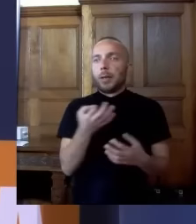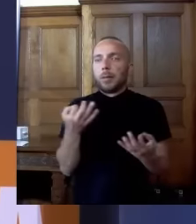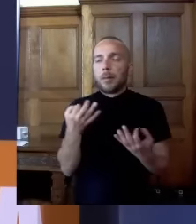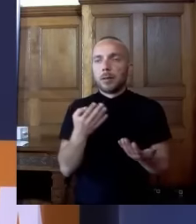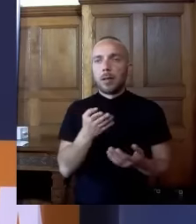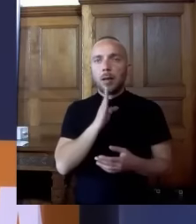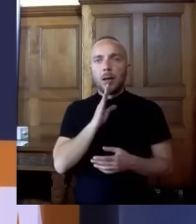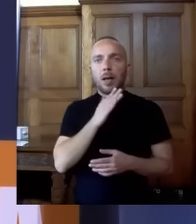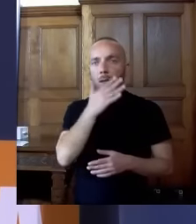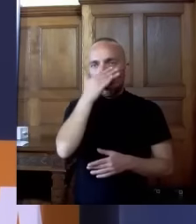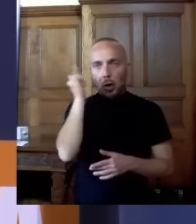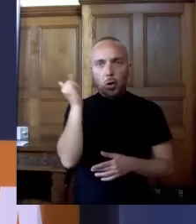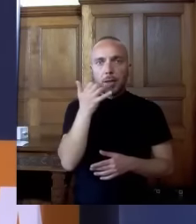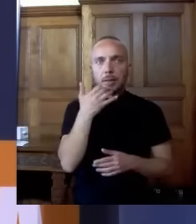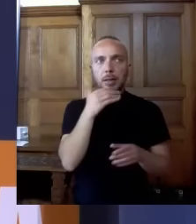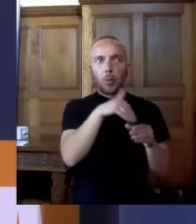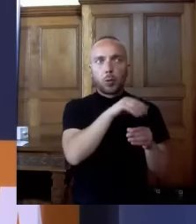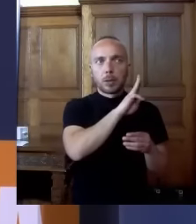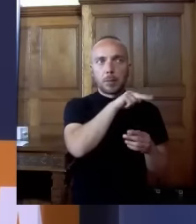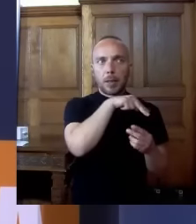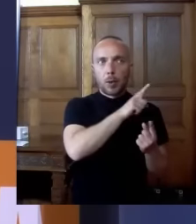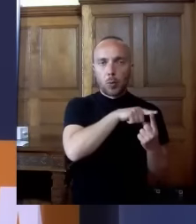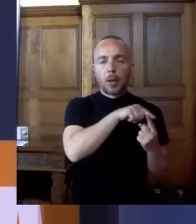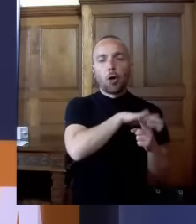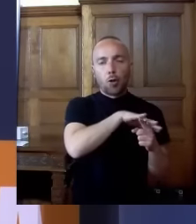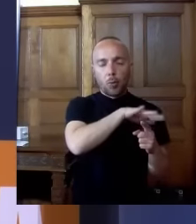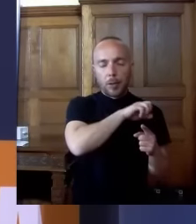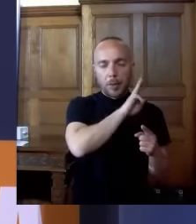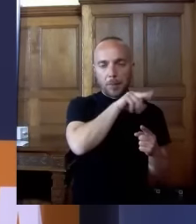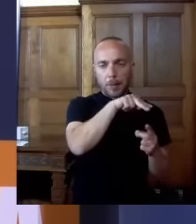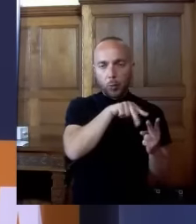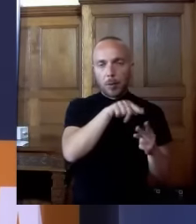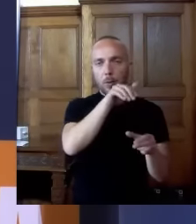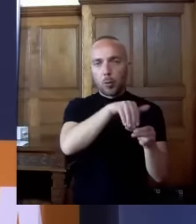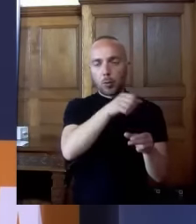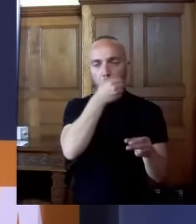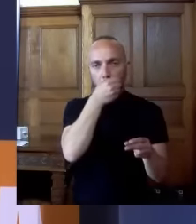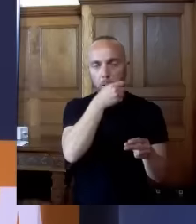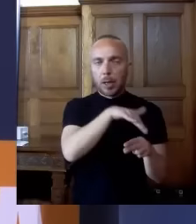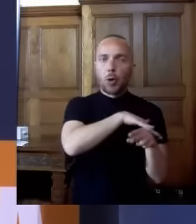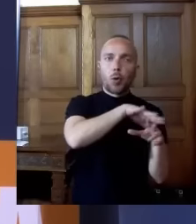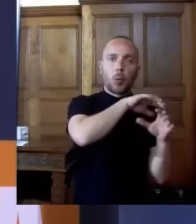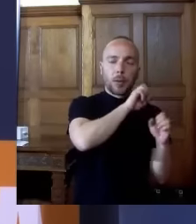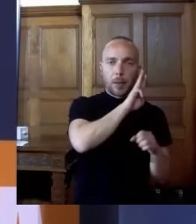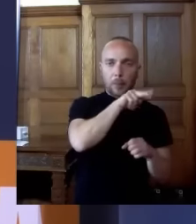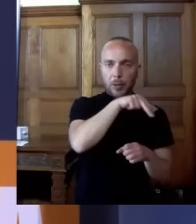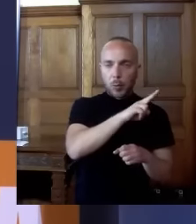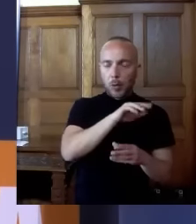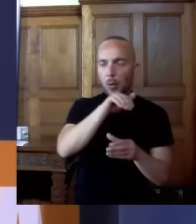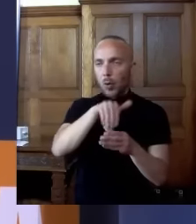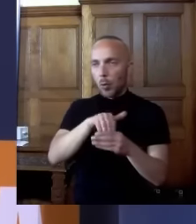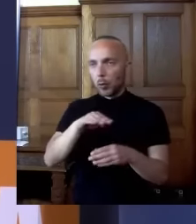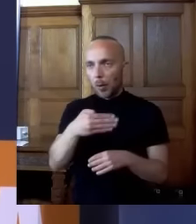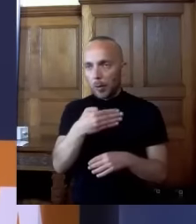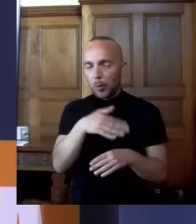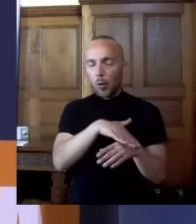Jones si tú votas al pnv y gobierna el pnv pero es que votas al partido socialista y gobierna el pnv votas a h bildu y gobierna el pnv